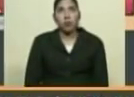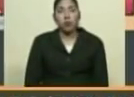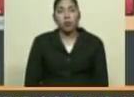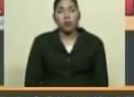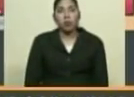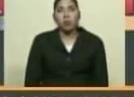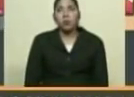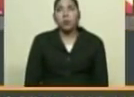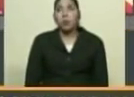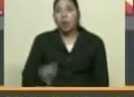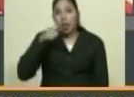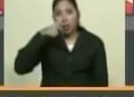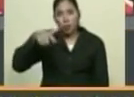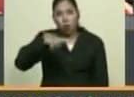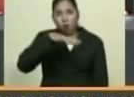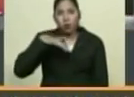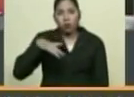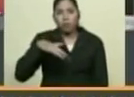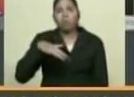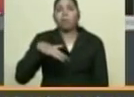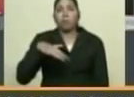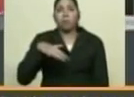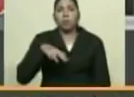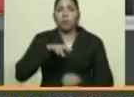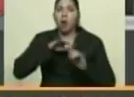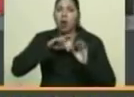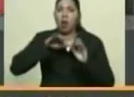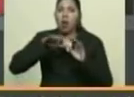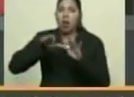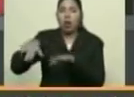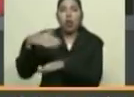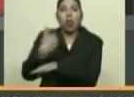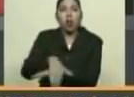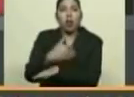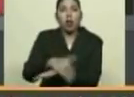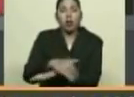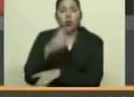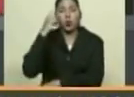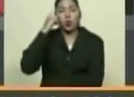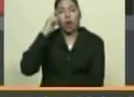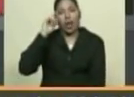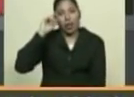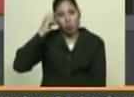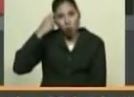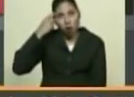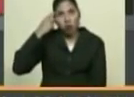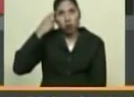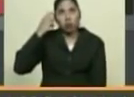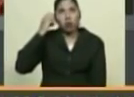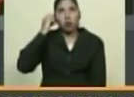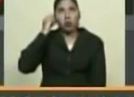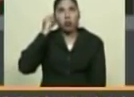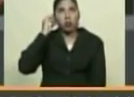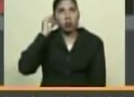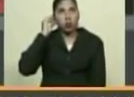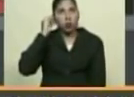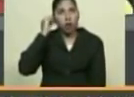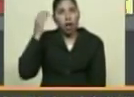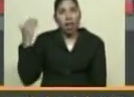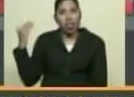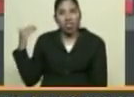Hugo Chávez, venía de la Academia Militar y allá lo conocimos nosotros en el año 85. Aquí está el comandante Rubén Ávila, que